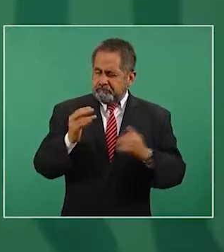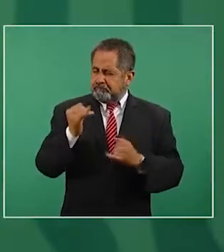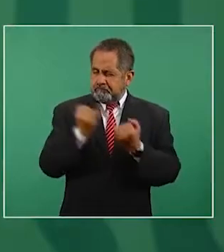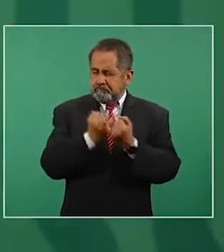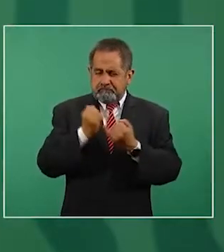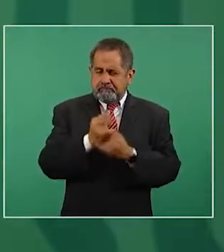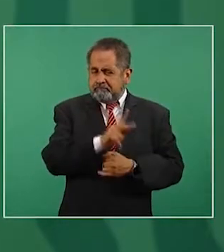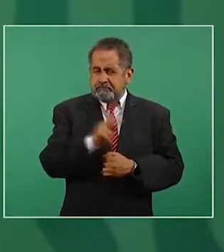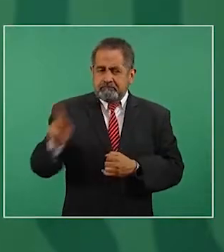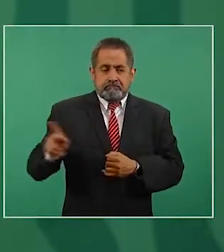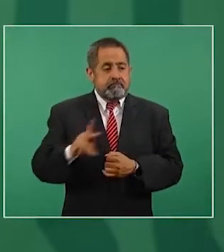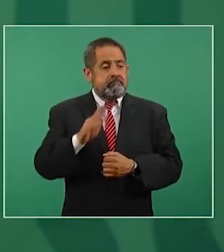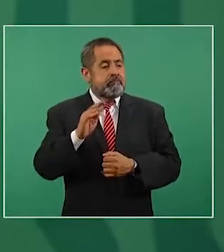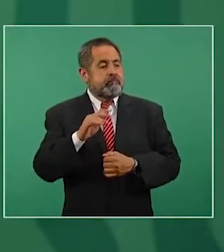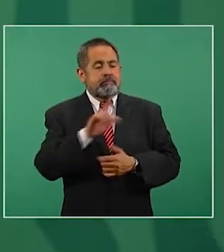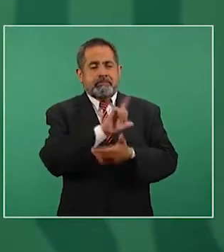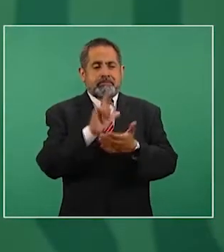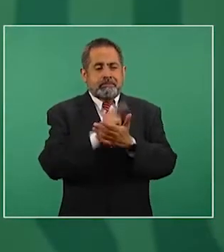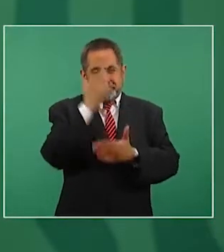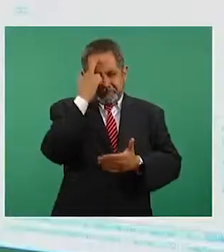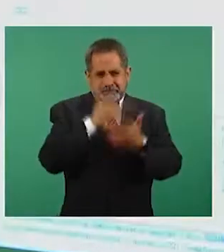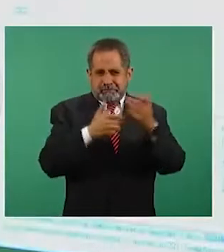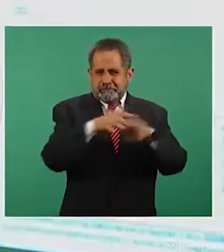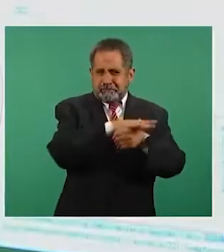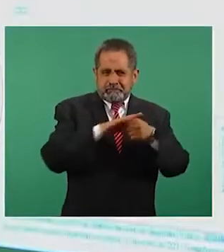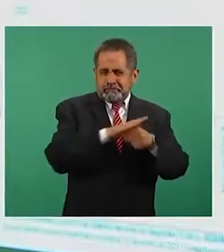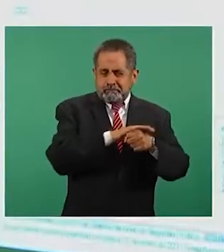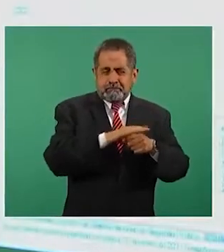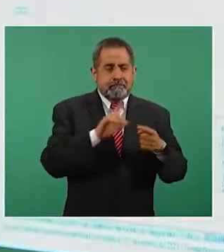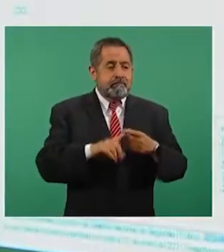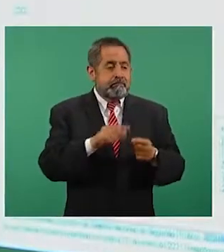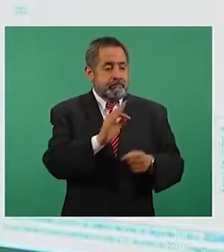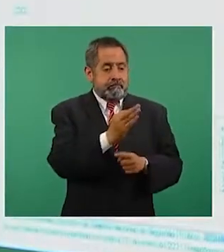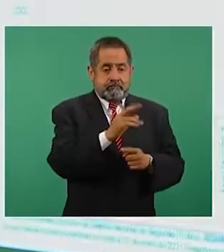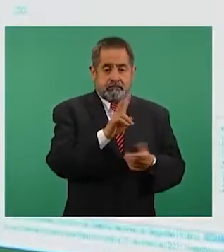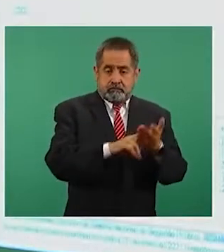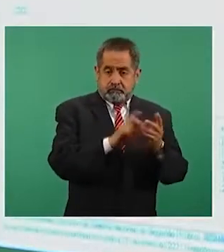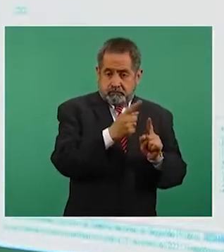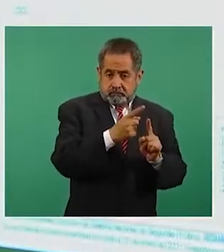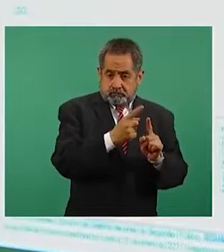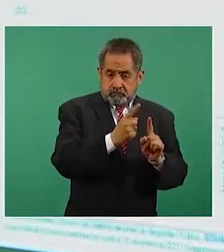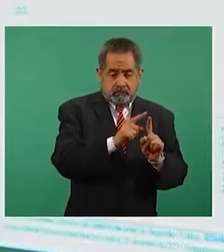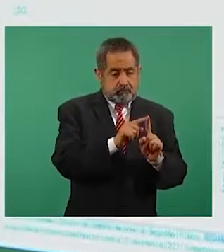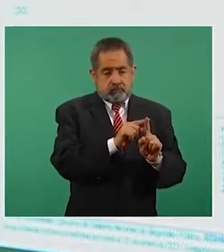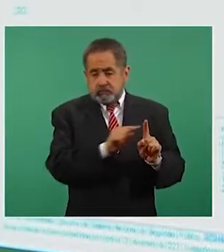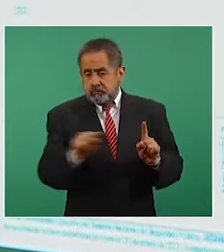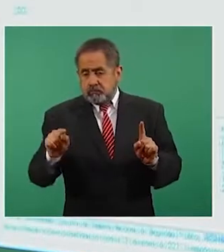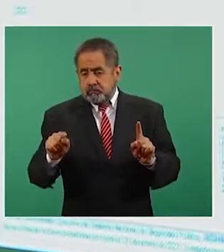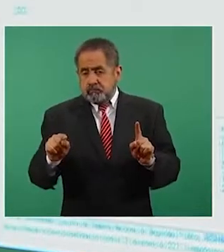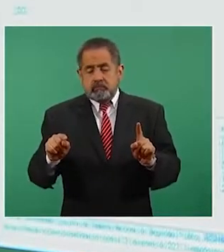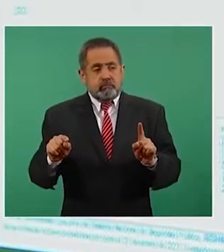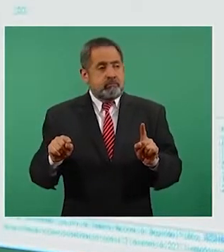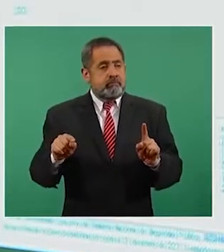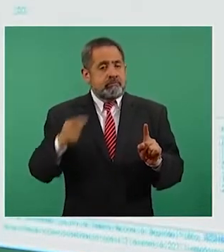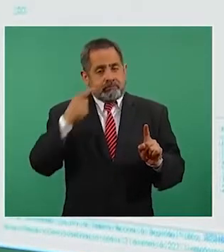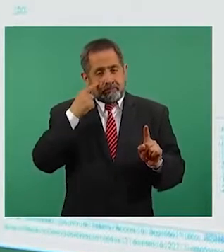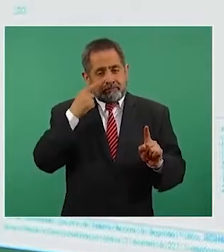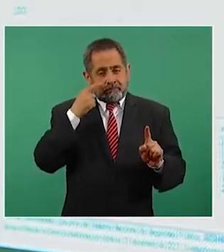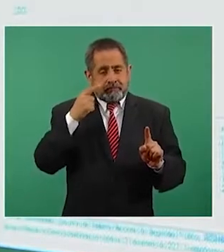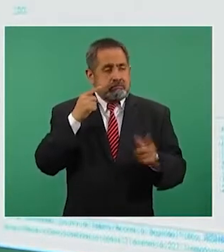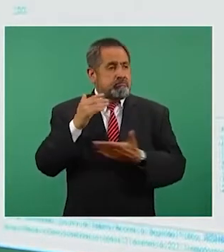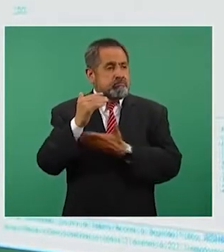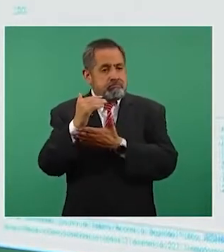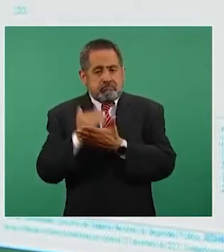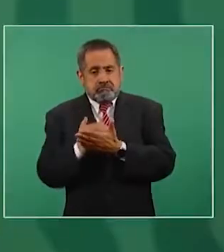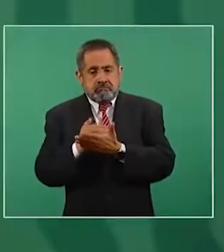en los delitos del fuero común. Febrero de 2021 ha sido el mes de toda la administración con